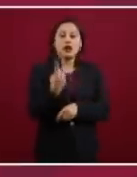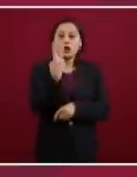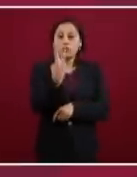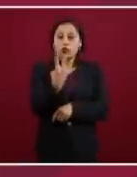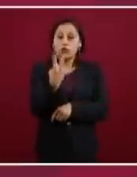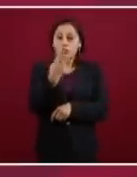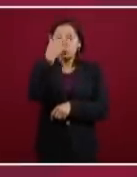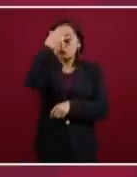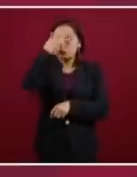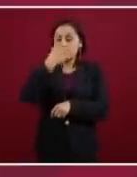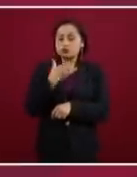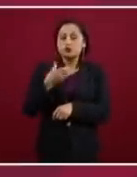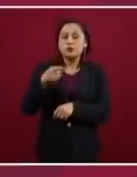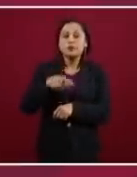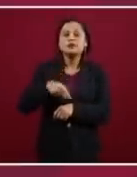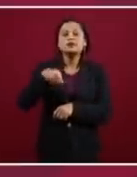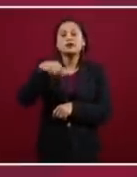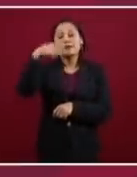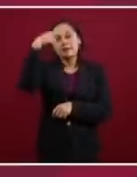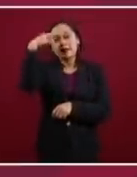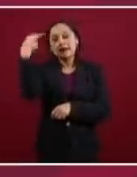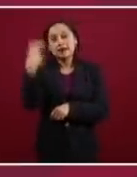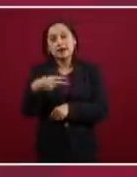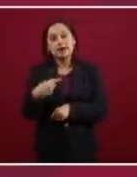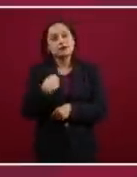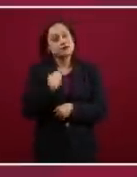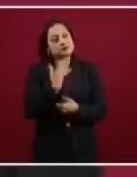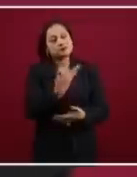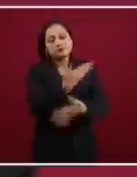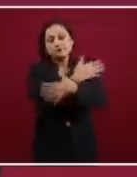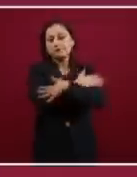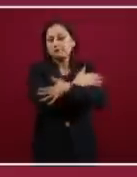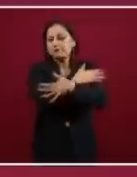les mando un abrazo fuerte a los dos